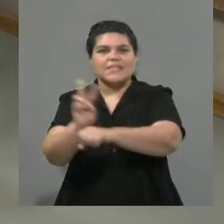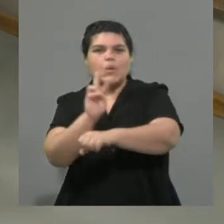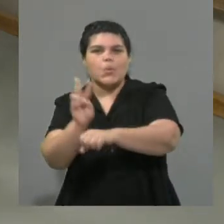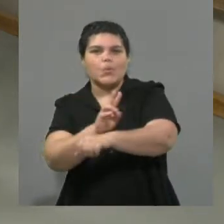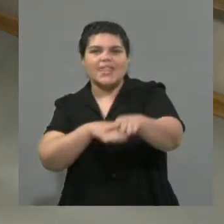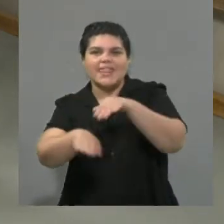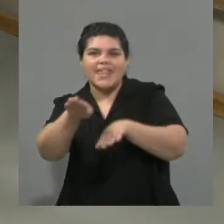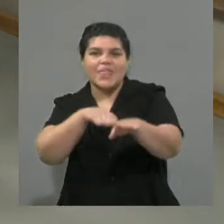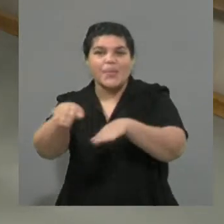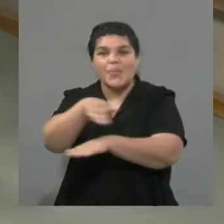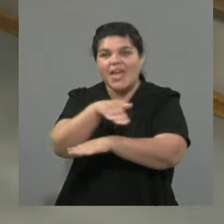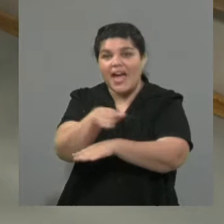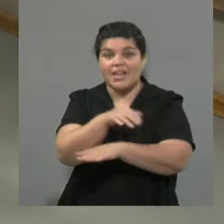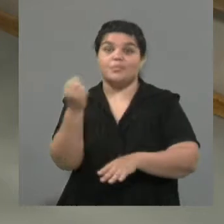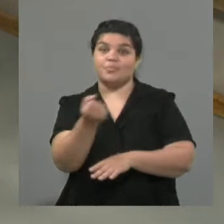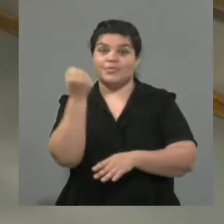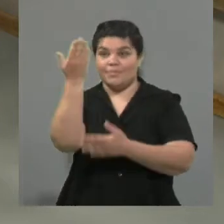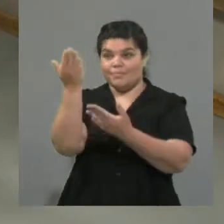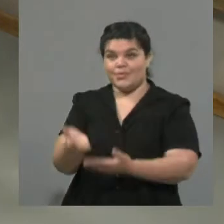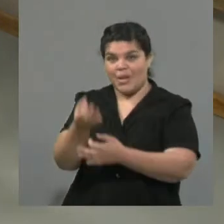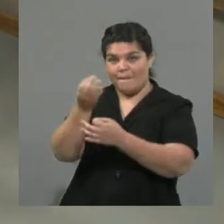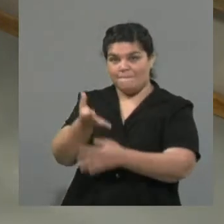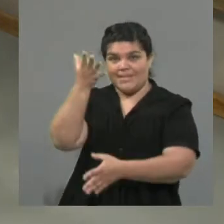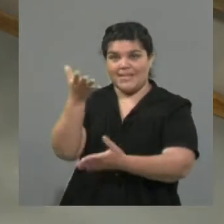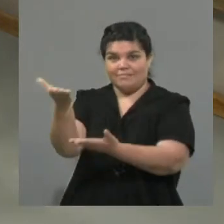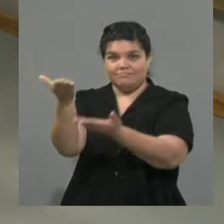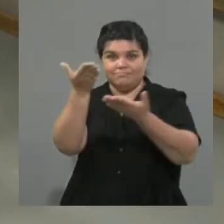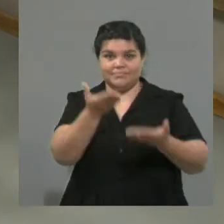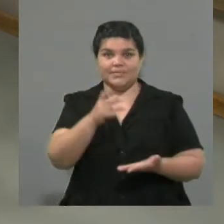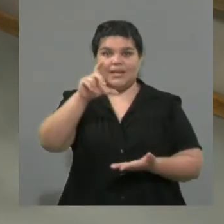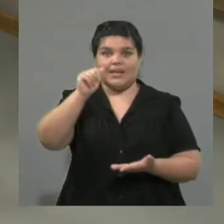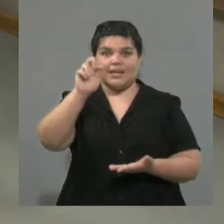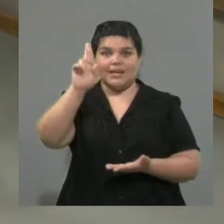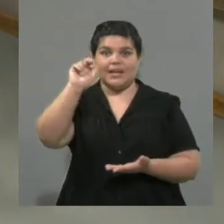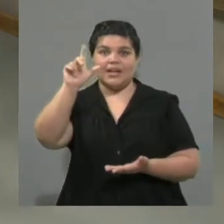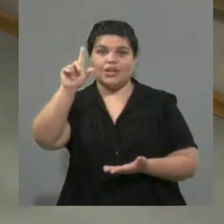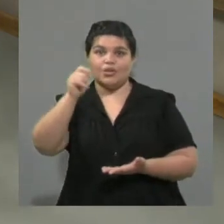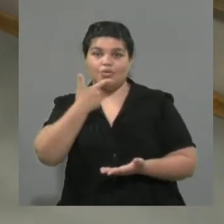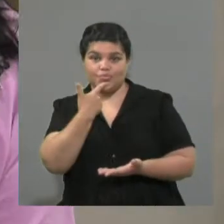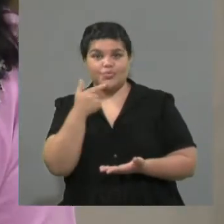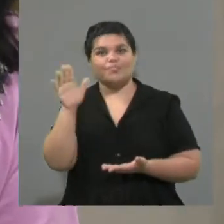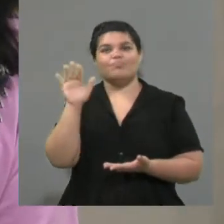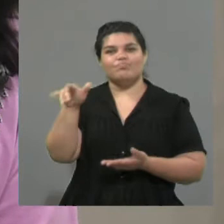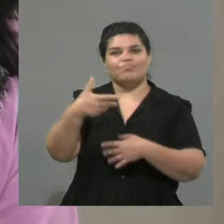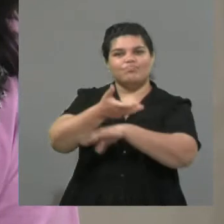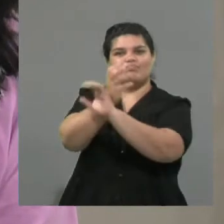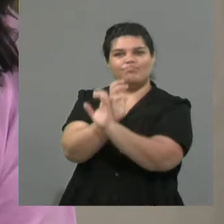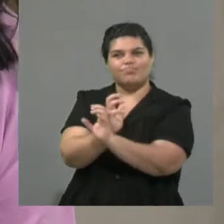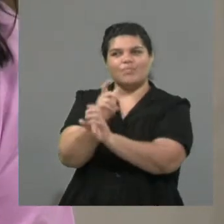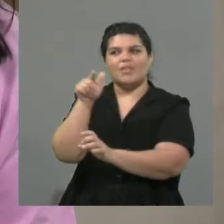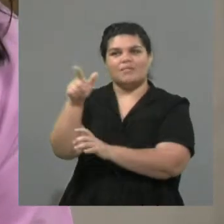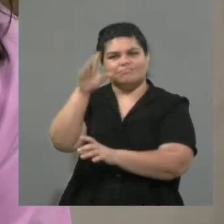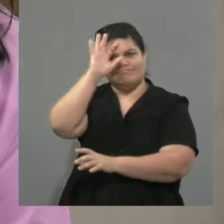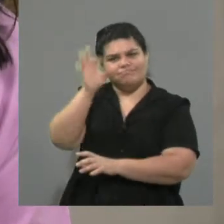importante, así es que convocamos a un especialista, lo vamos a presentar a Carlos Stratfager, que lo tenemos ahí del otro lado en videollamada.